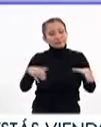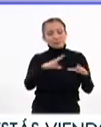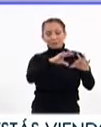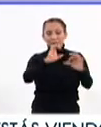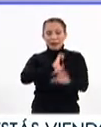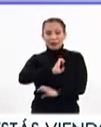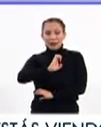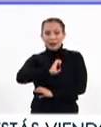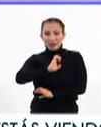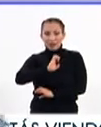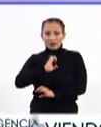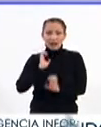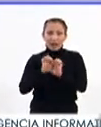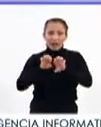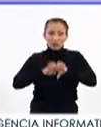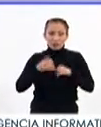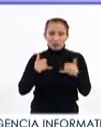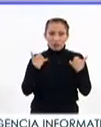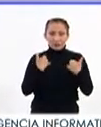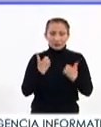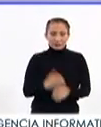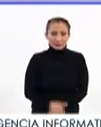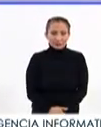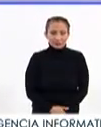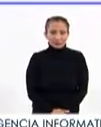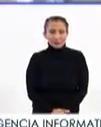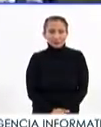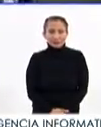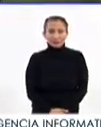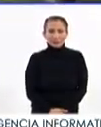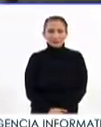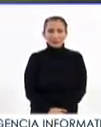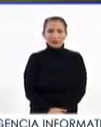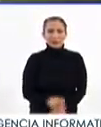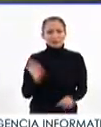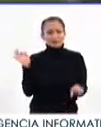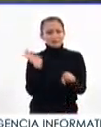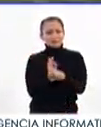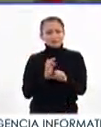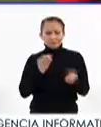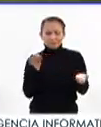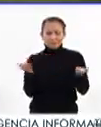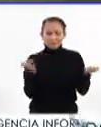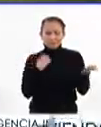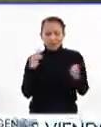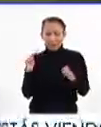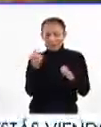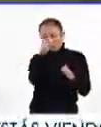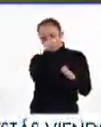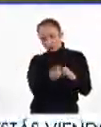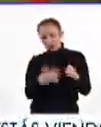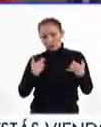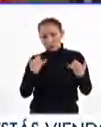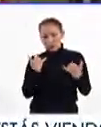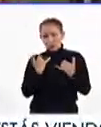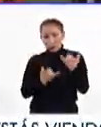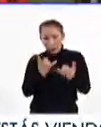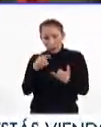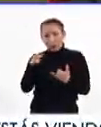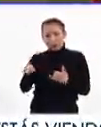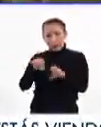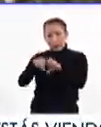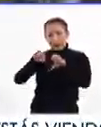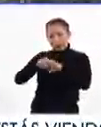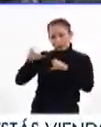los entrenadores de los equipos juveniles. El fortalecimiento físico y técnico de los jugadores, así como la conformación de